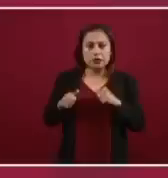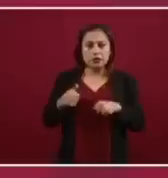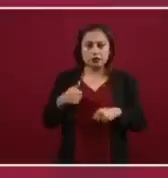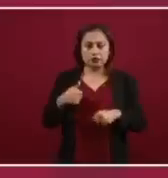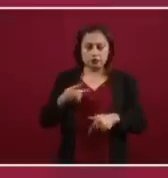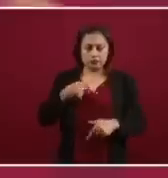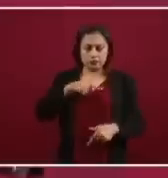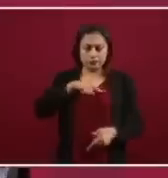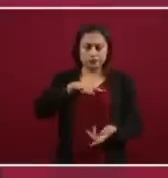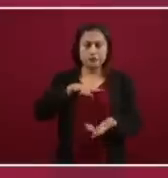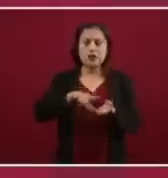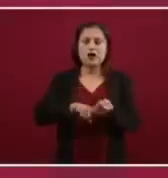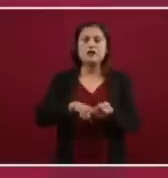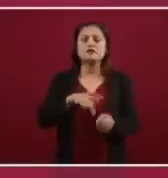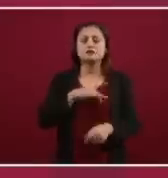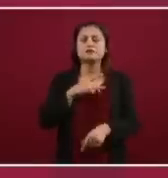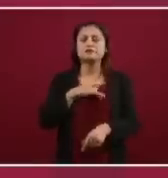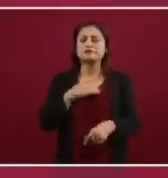Ahora sí,